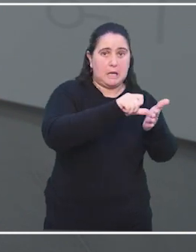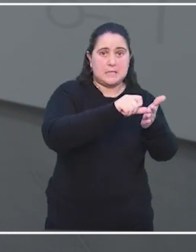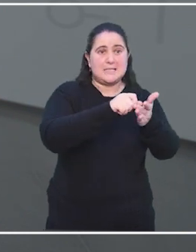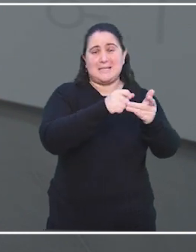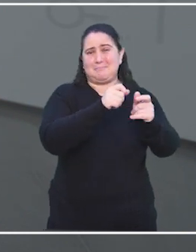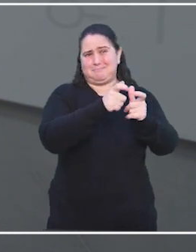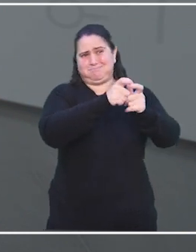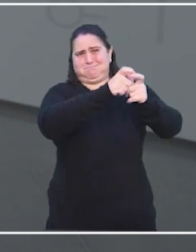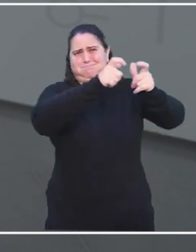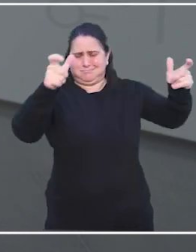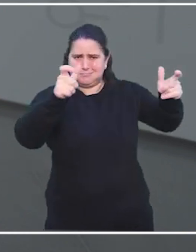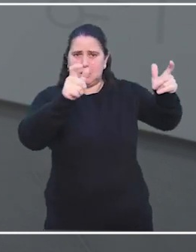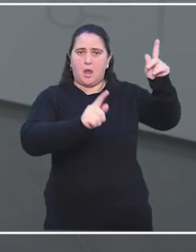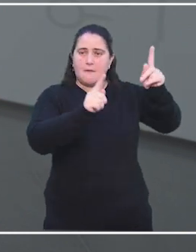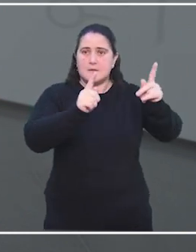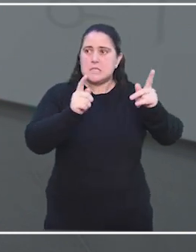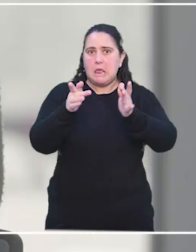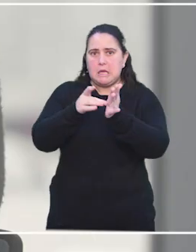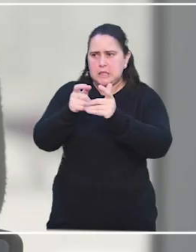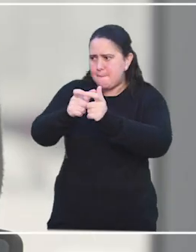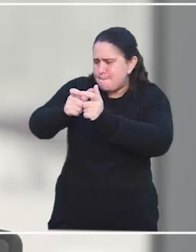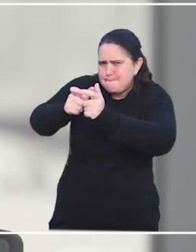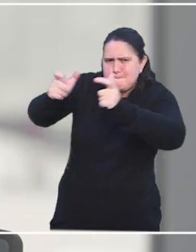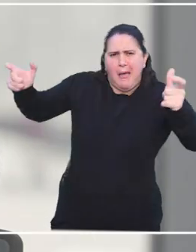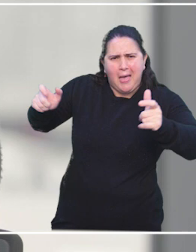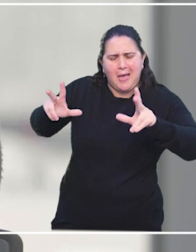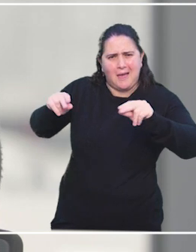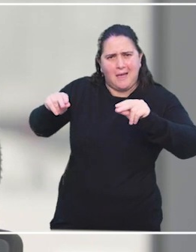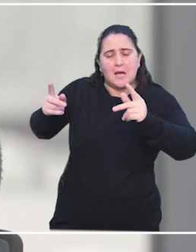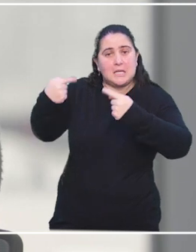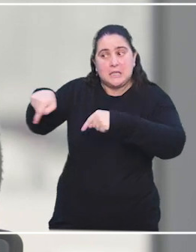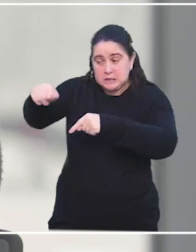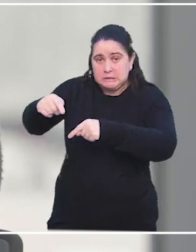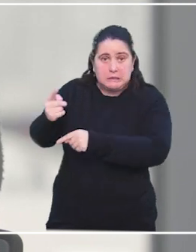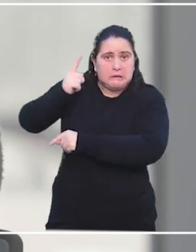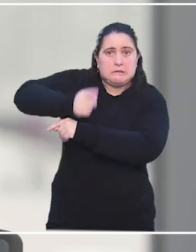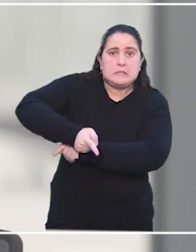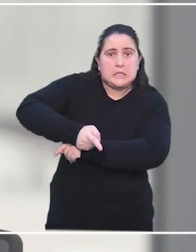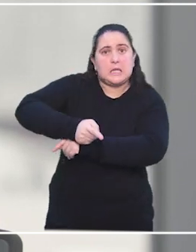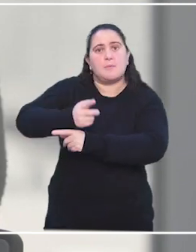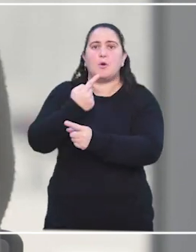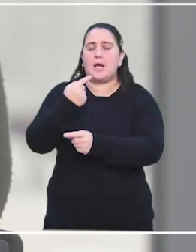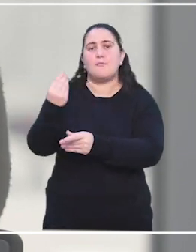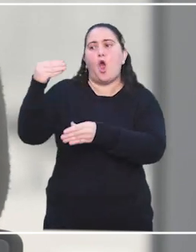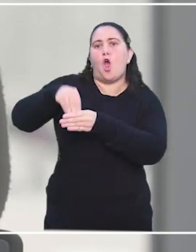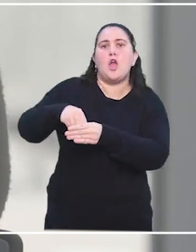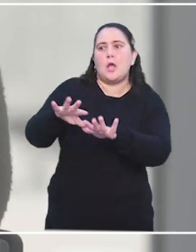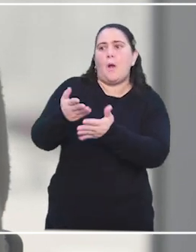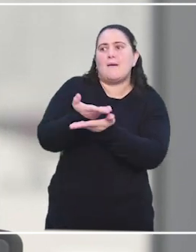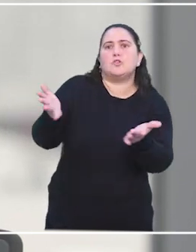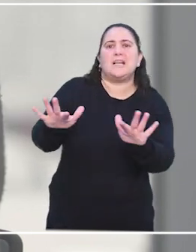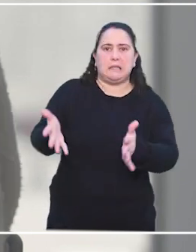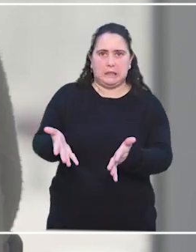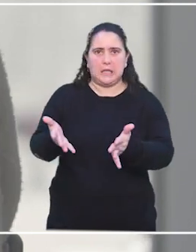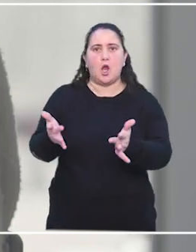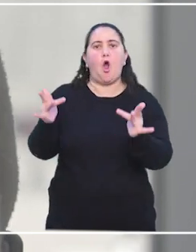grandes, incluso las regiones más grandes en el mundo. Y ellos toman decisiones sobre qué tipo de contenido vamos a ver, cuáles